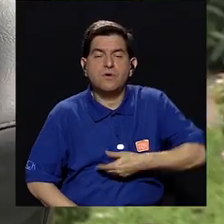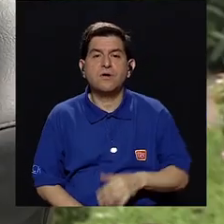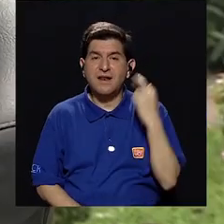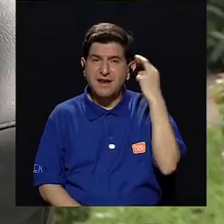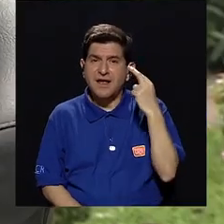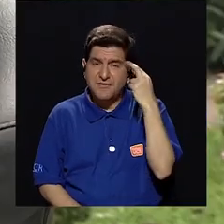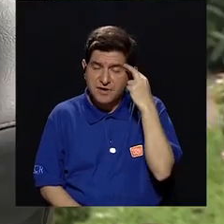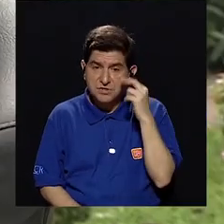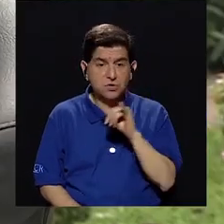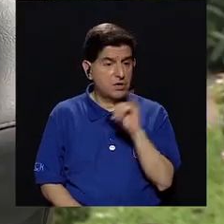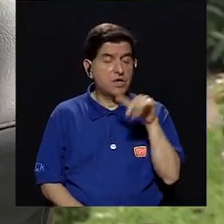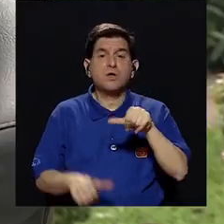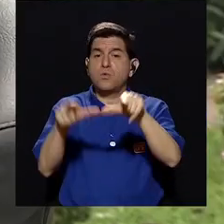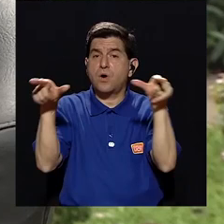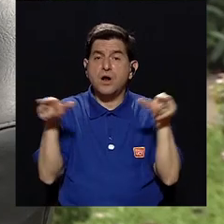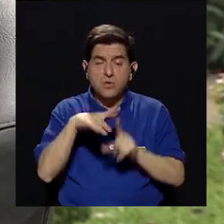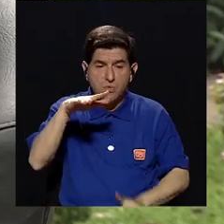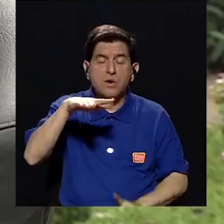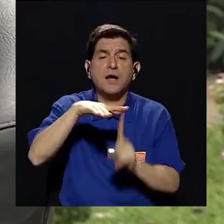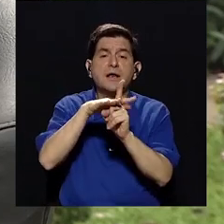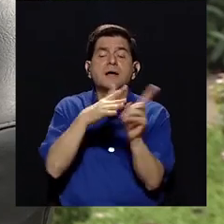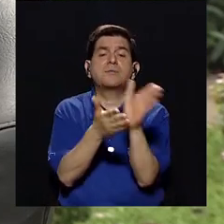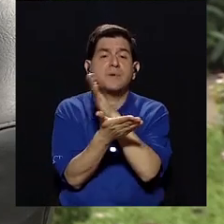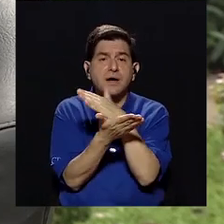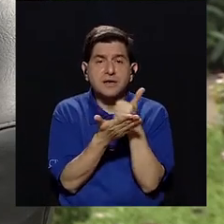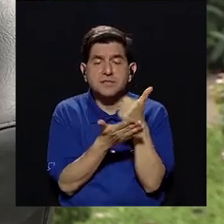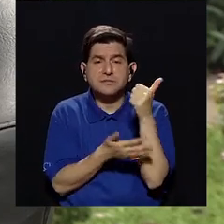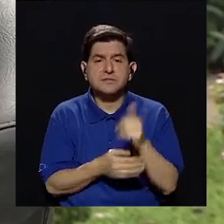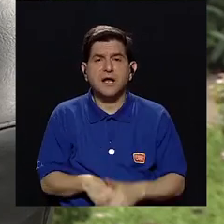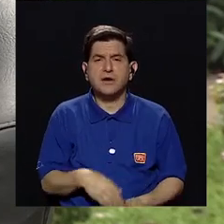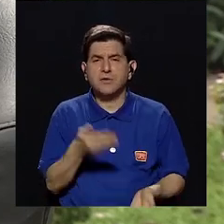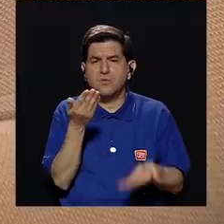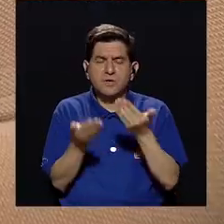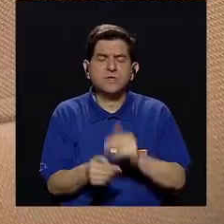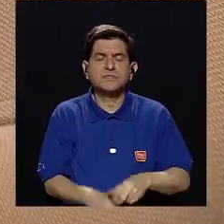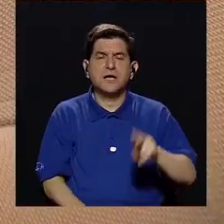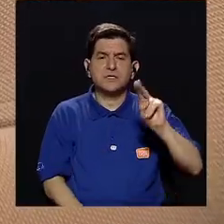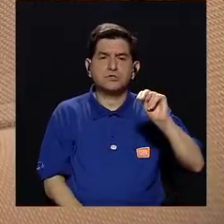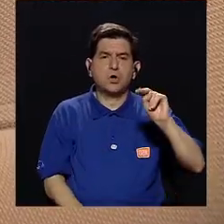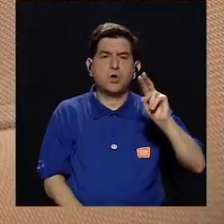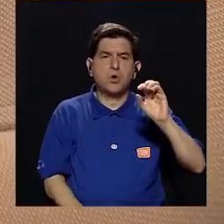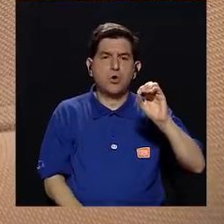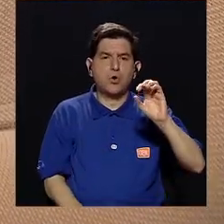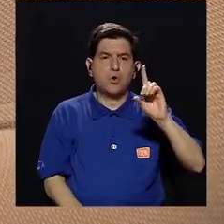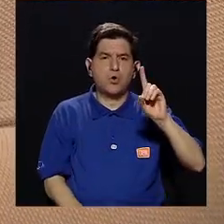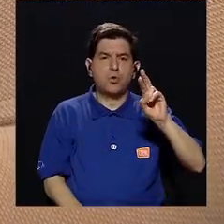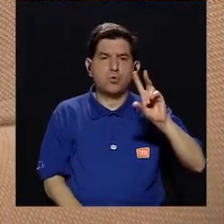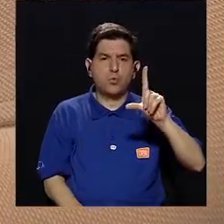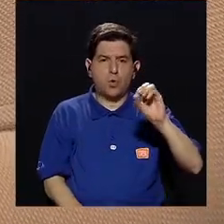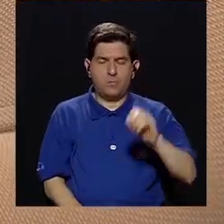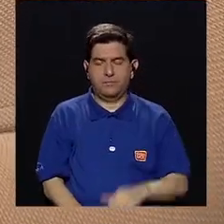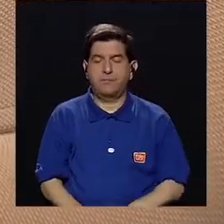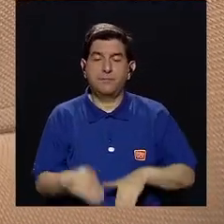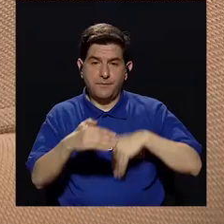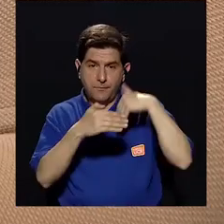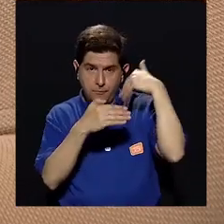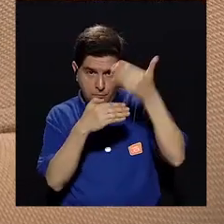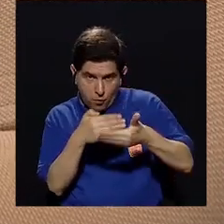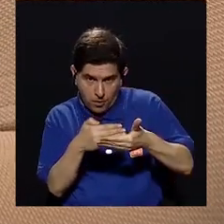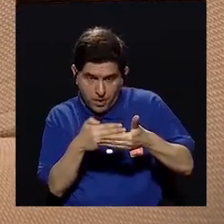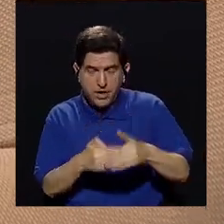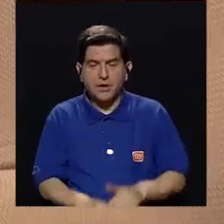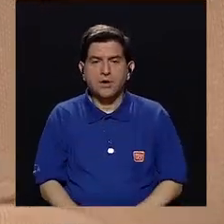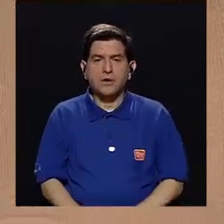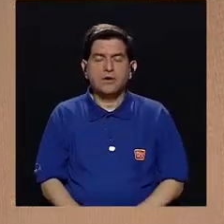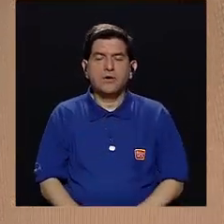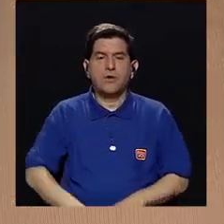porque ahí también puede aparecer algún una pelotita y luego nos vamos también